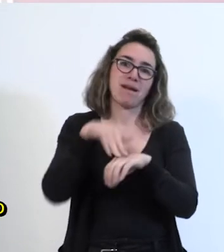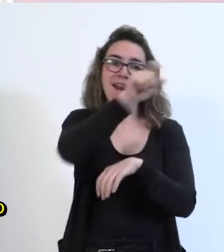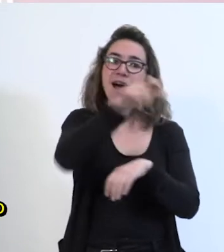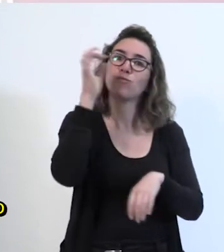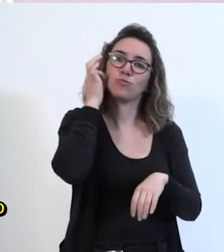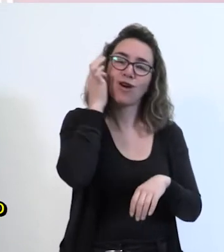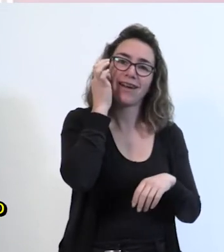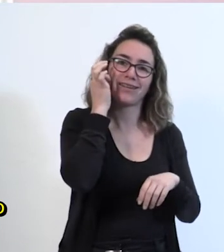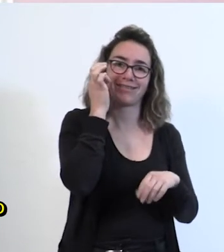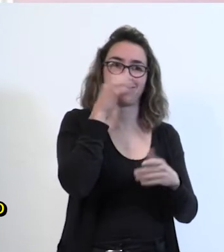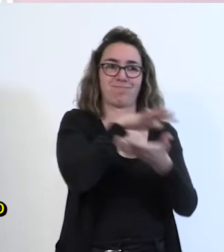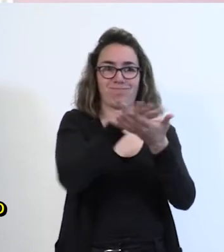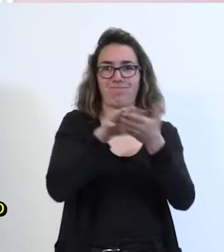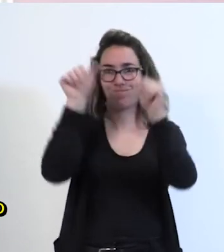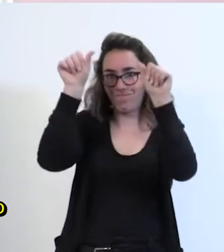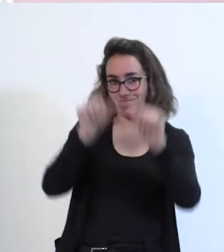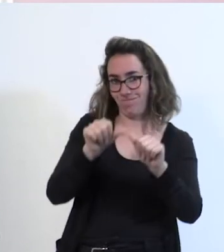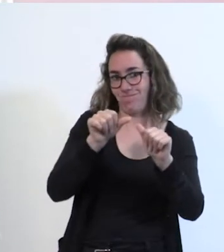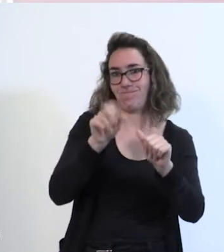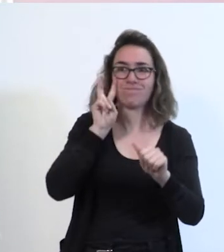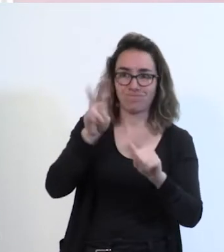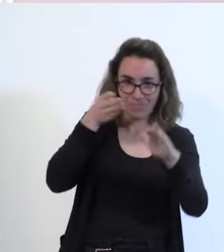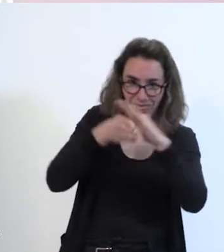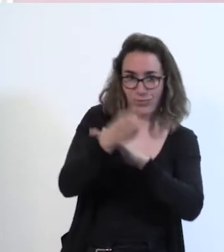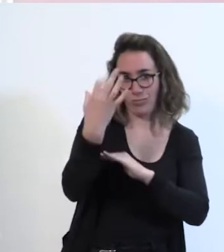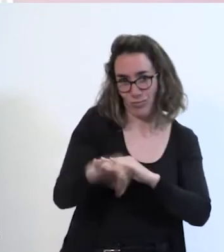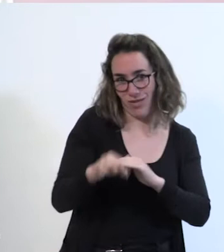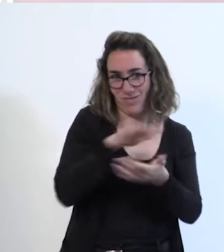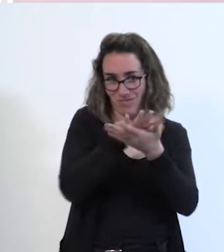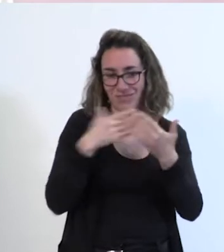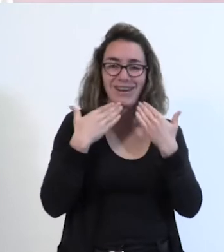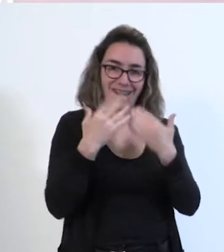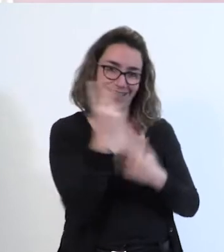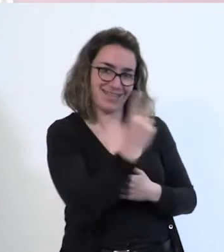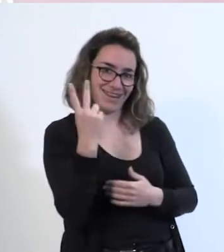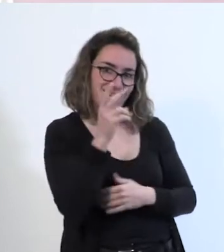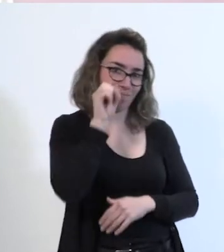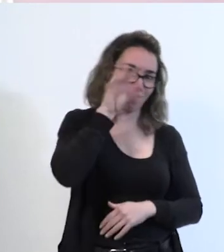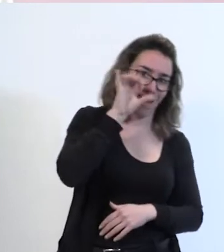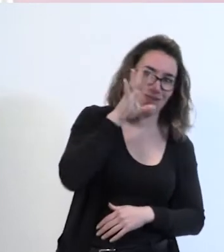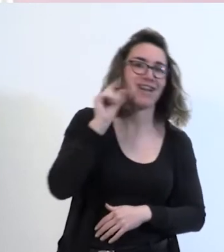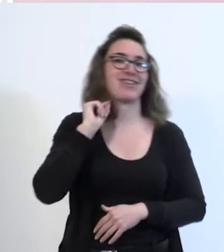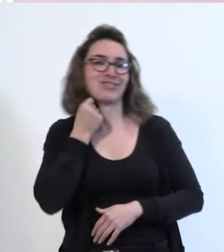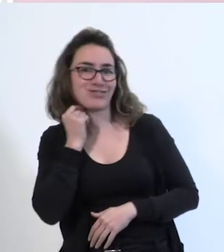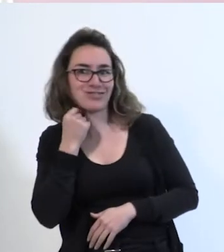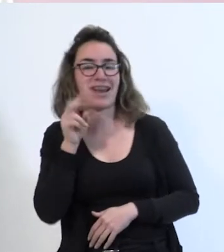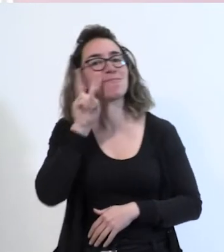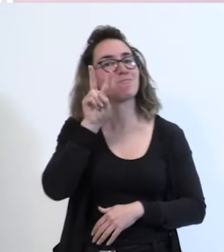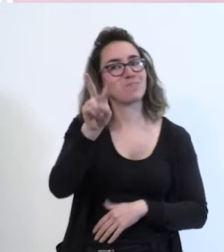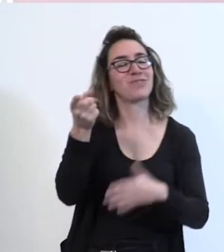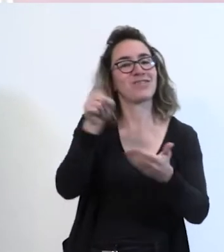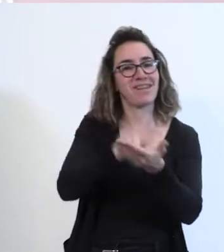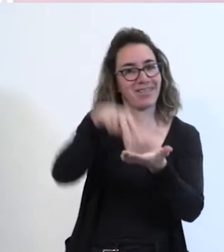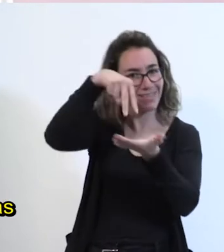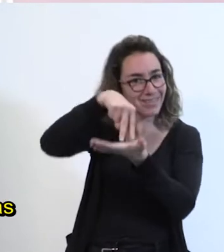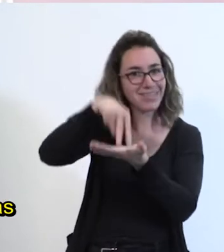acercar a la Escuela de Empoderamiento Feminista de Gasteiz a través de la lengua de signos. Gracias Mariola y Sonia, que es un placer de nuevo saber que